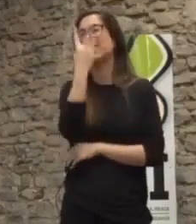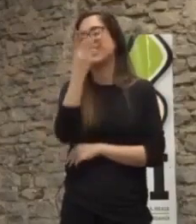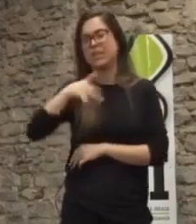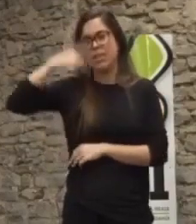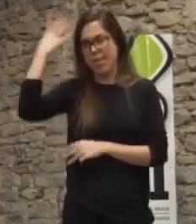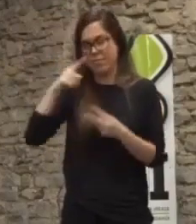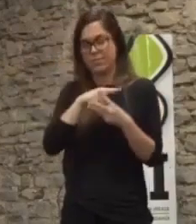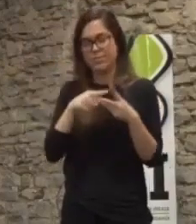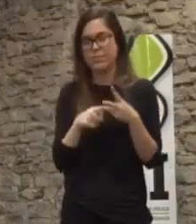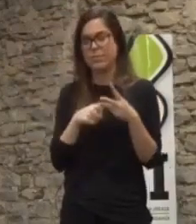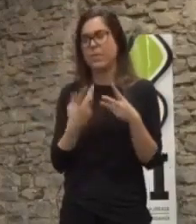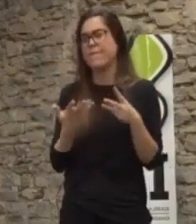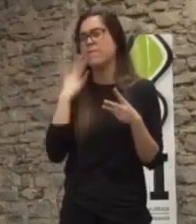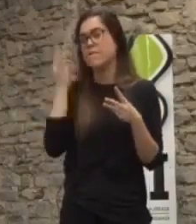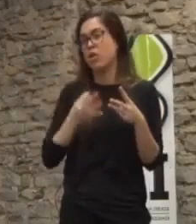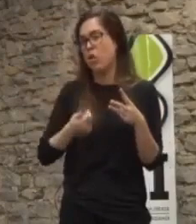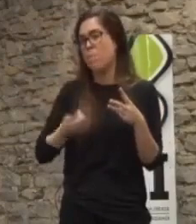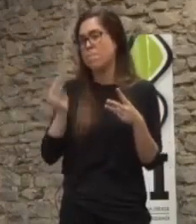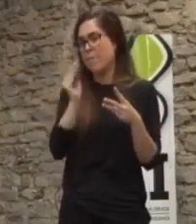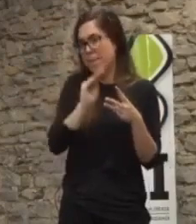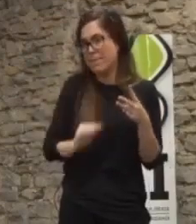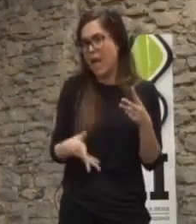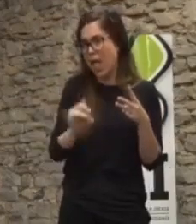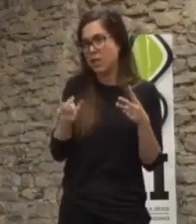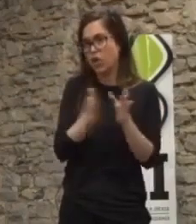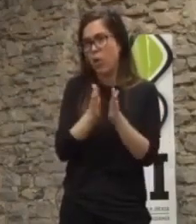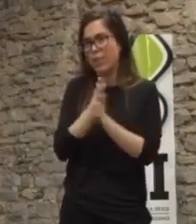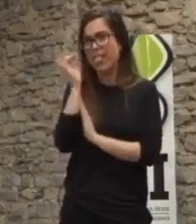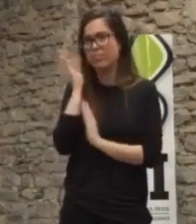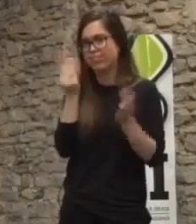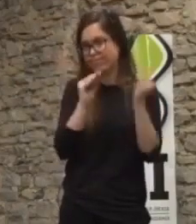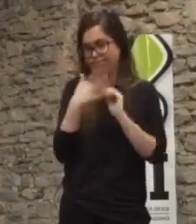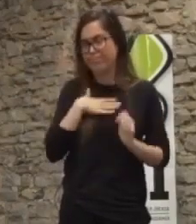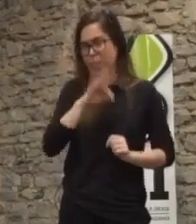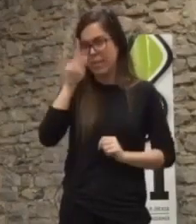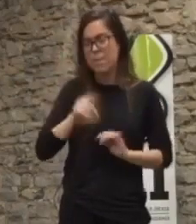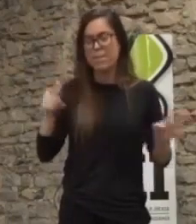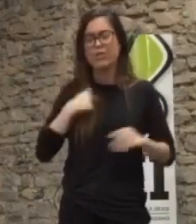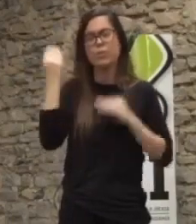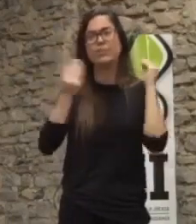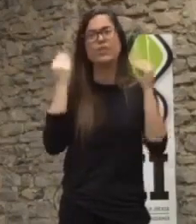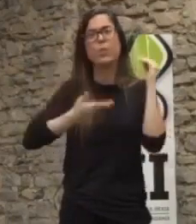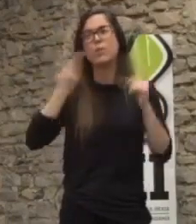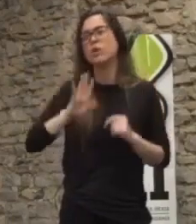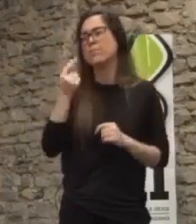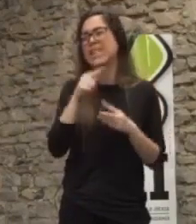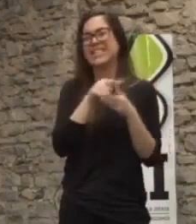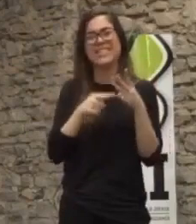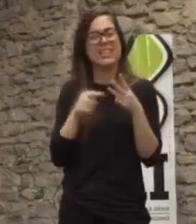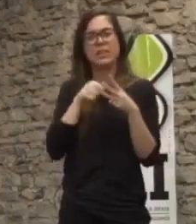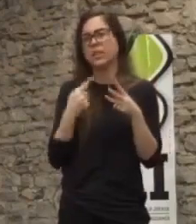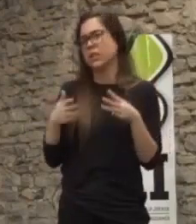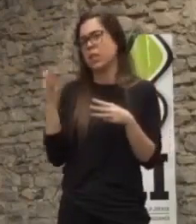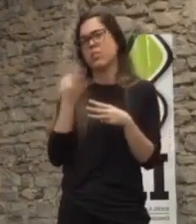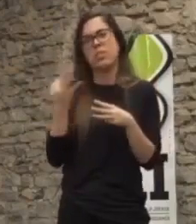hay muchas más y mis compañeras podrían decirla también, pero quiero centrarme en tres ideas por las que yo pienso que es interesante y es necesaria incluso